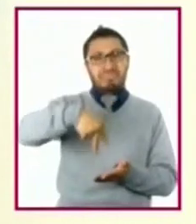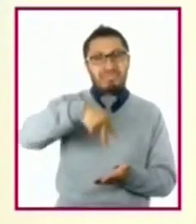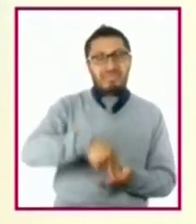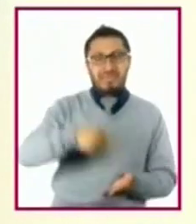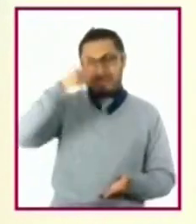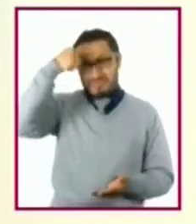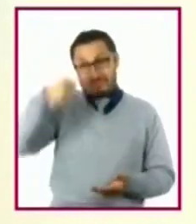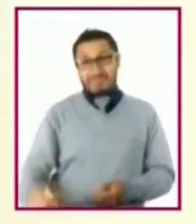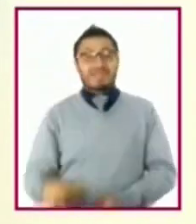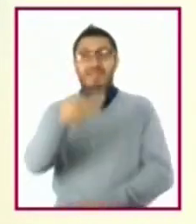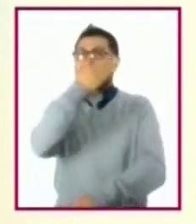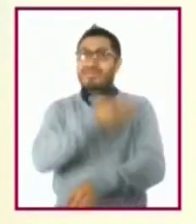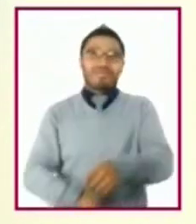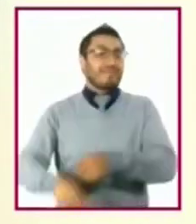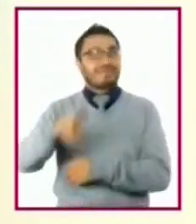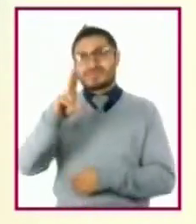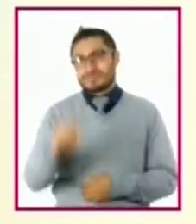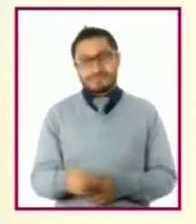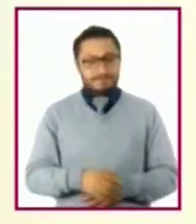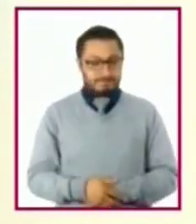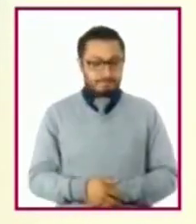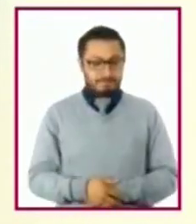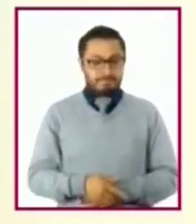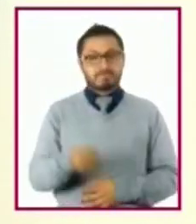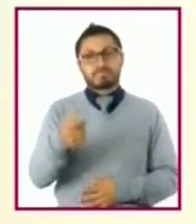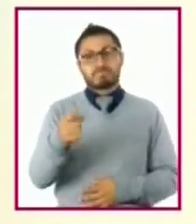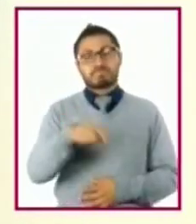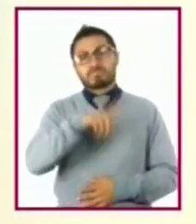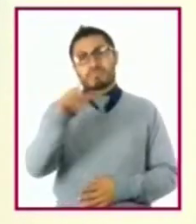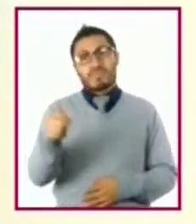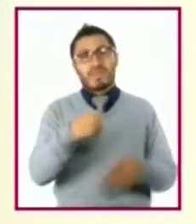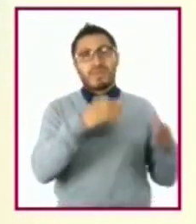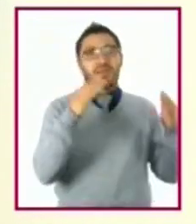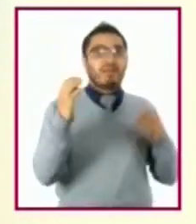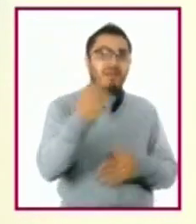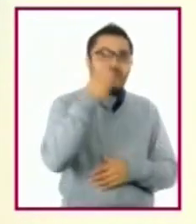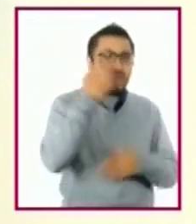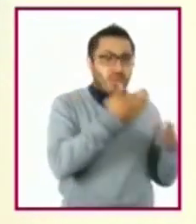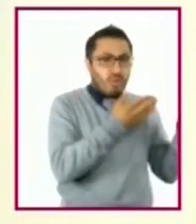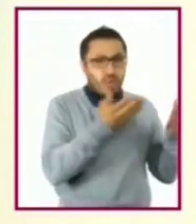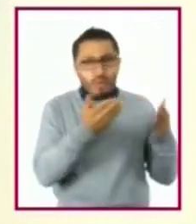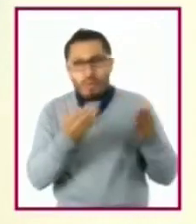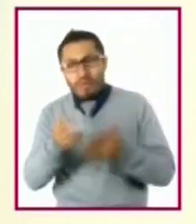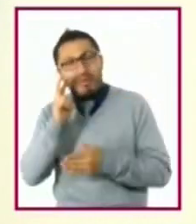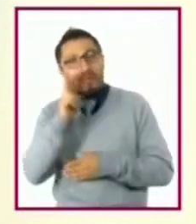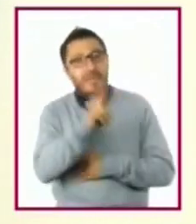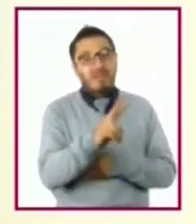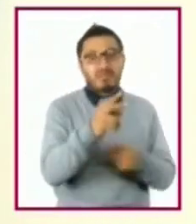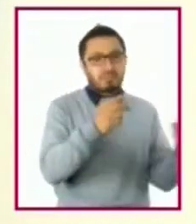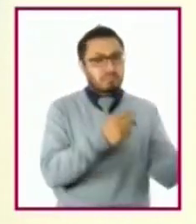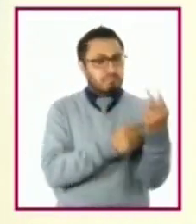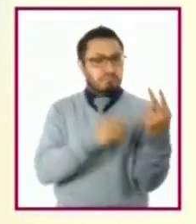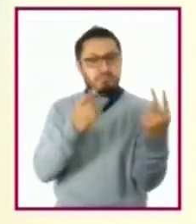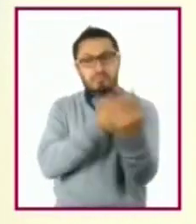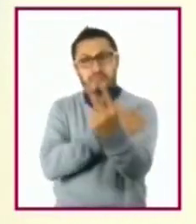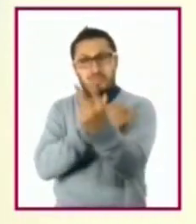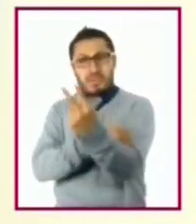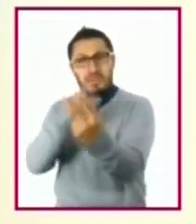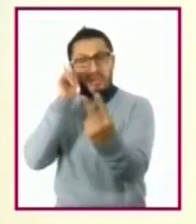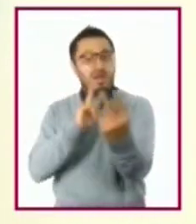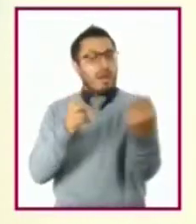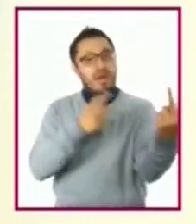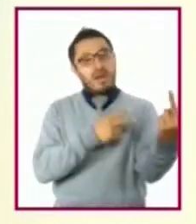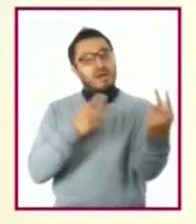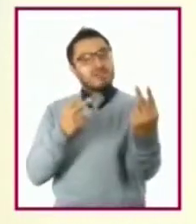tarde. Un poco después, al llegar a la escuela, ves a dos de tus compañeras platicando y no estás segura